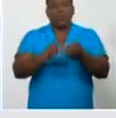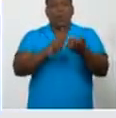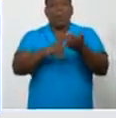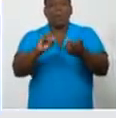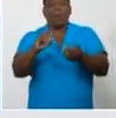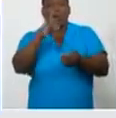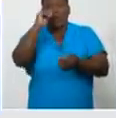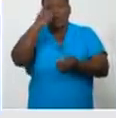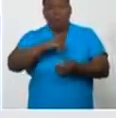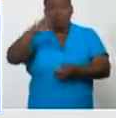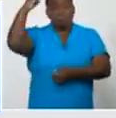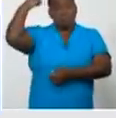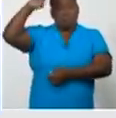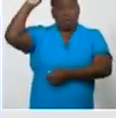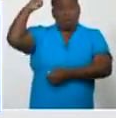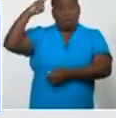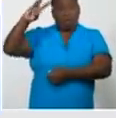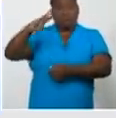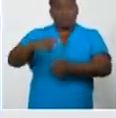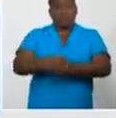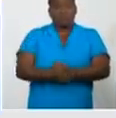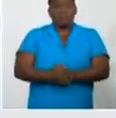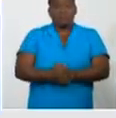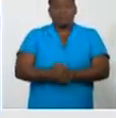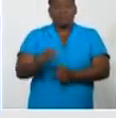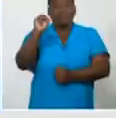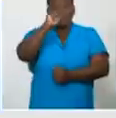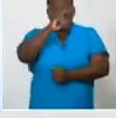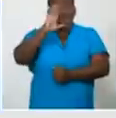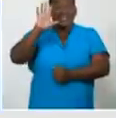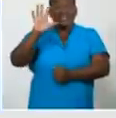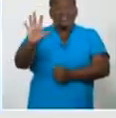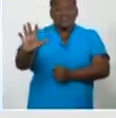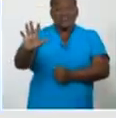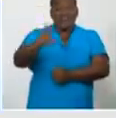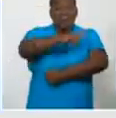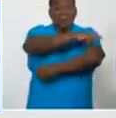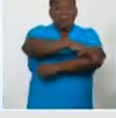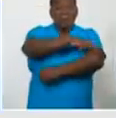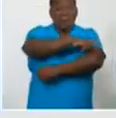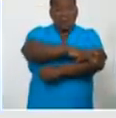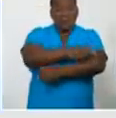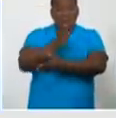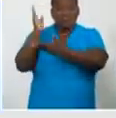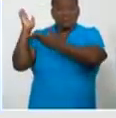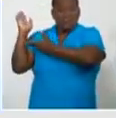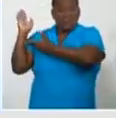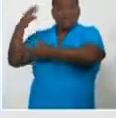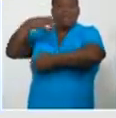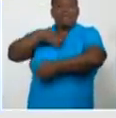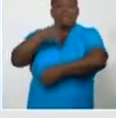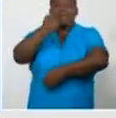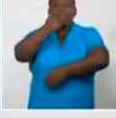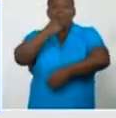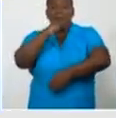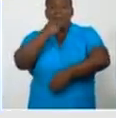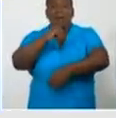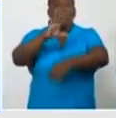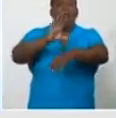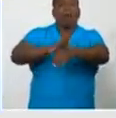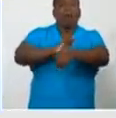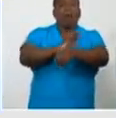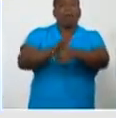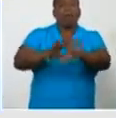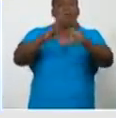finalmente, los 5 países que acumulan más casos en toda la pandemia en el